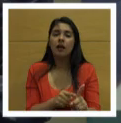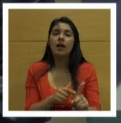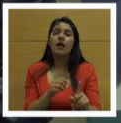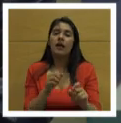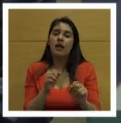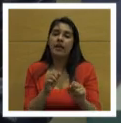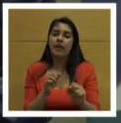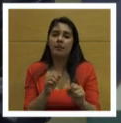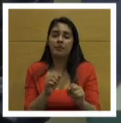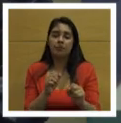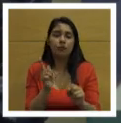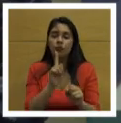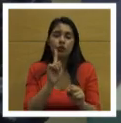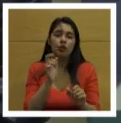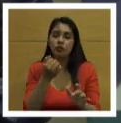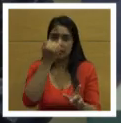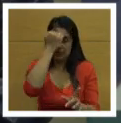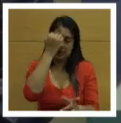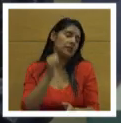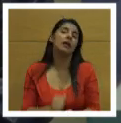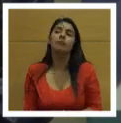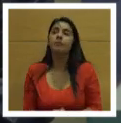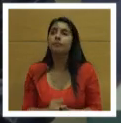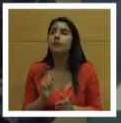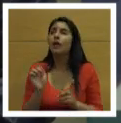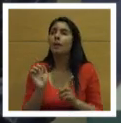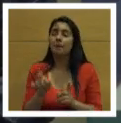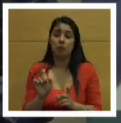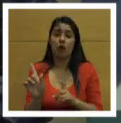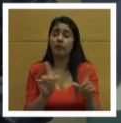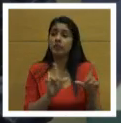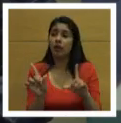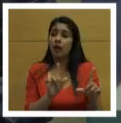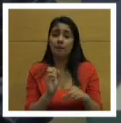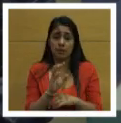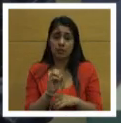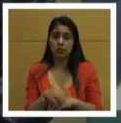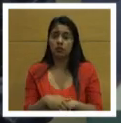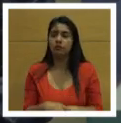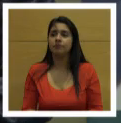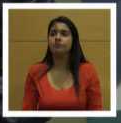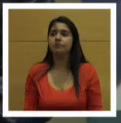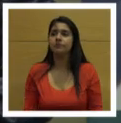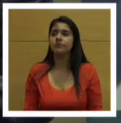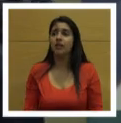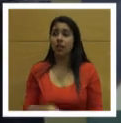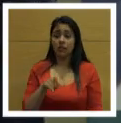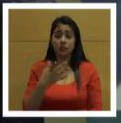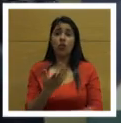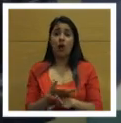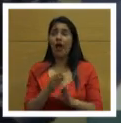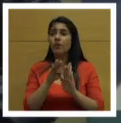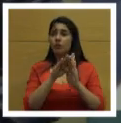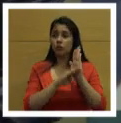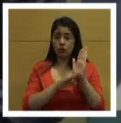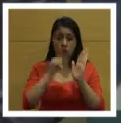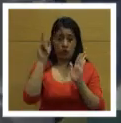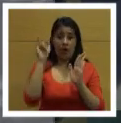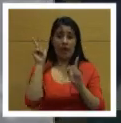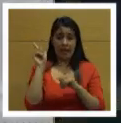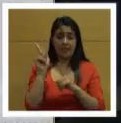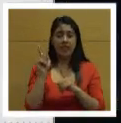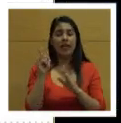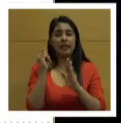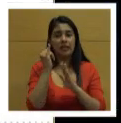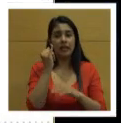¿ya? Voy a avanzar un poquito con la presentación. En ese sentido, entonces, tenemos ese protocolo. Estas son las instituciones que, de